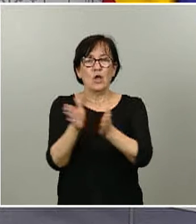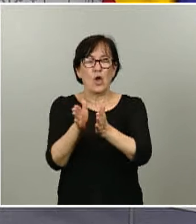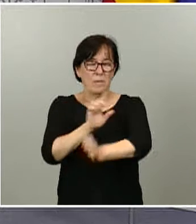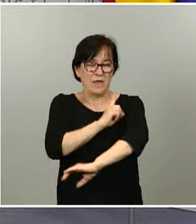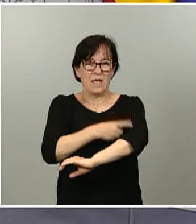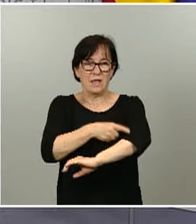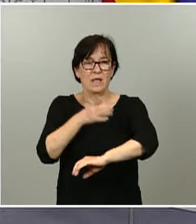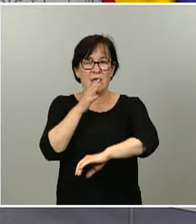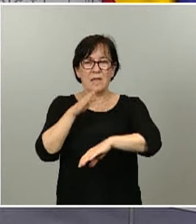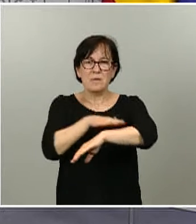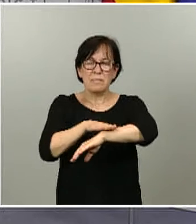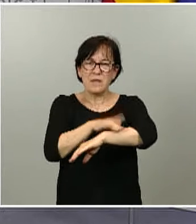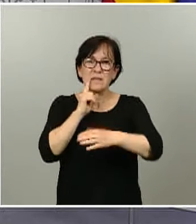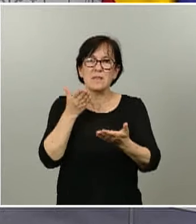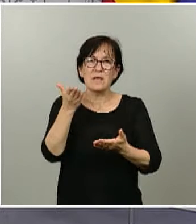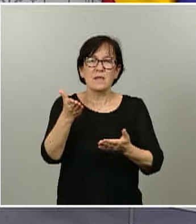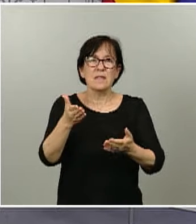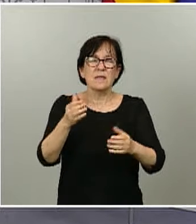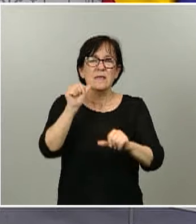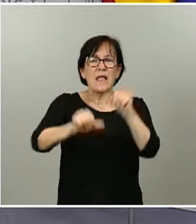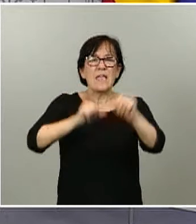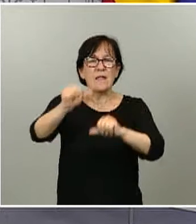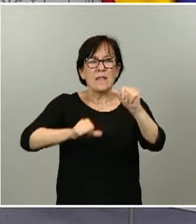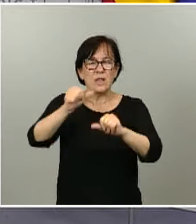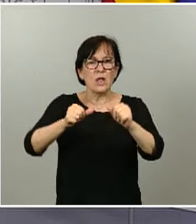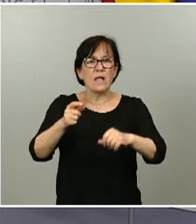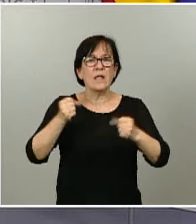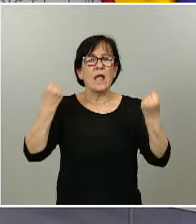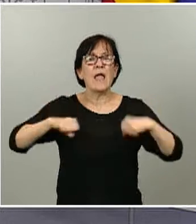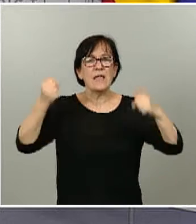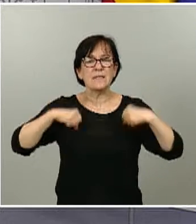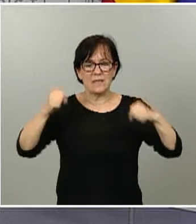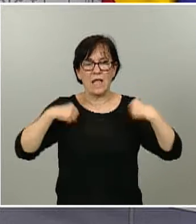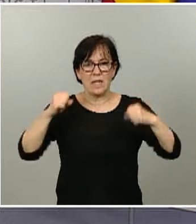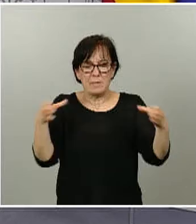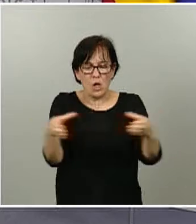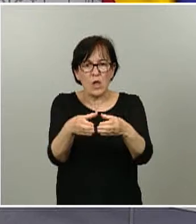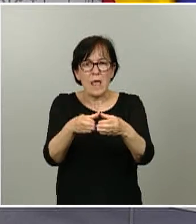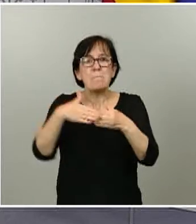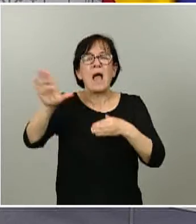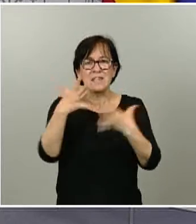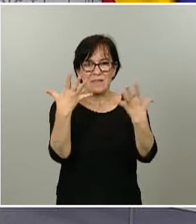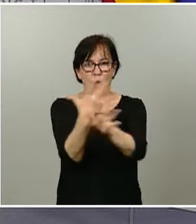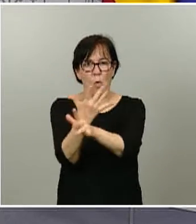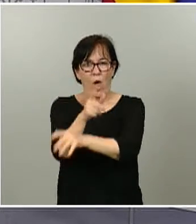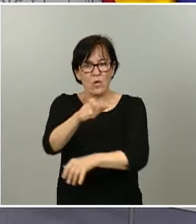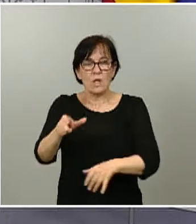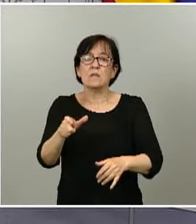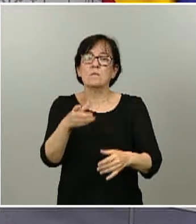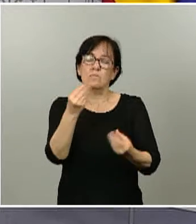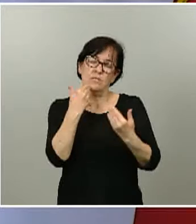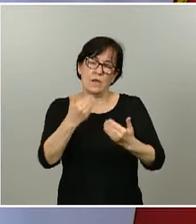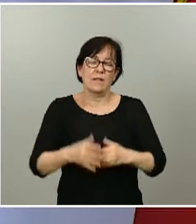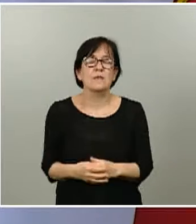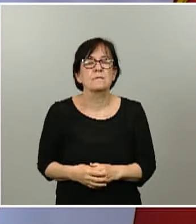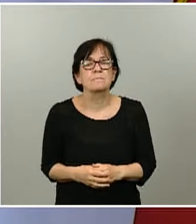a la petición de la Liga de permitir entrenamientos colectivos de más de 10 jugadores? Muchas gracias. Muchas gracias,